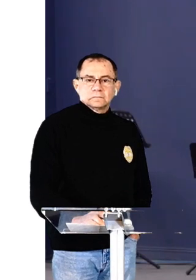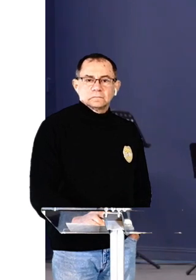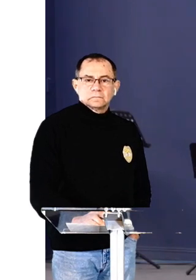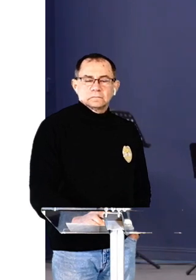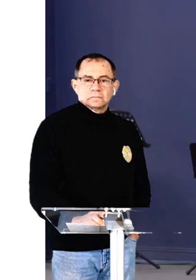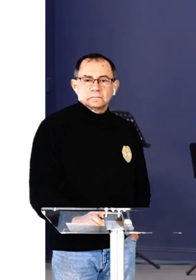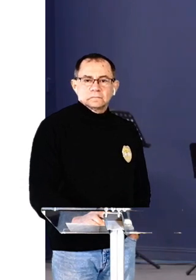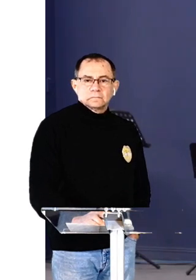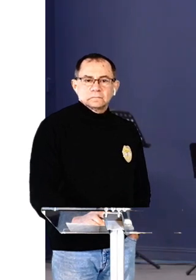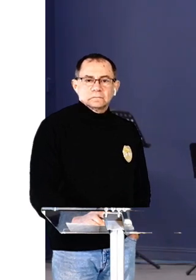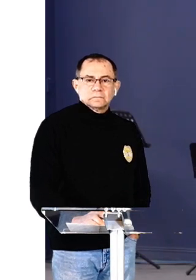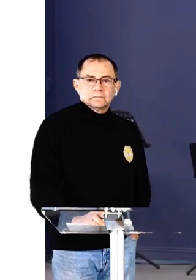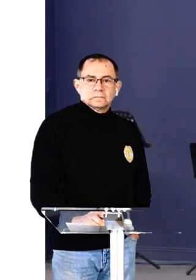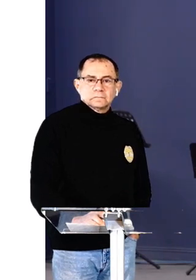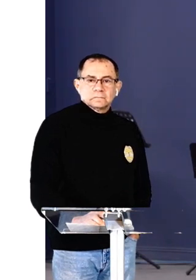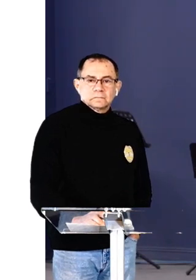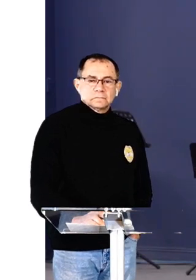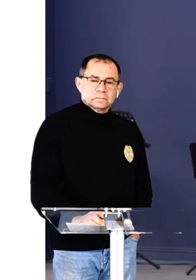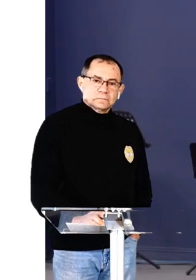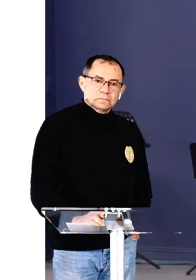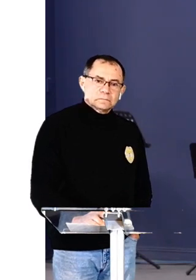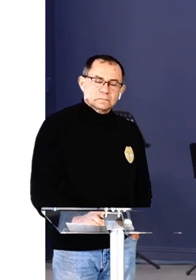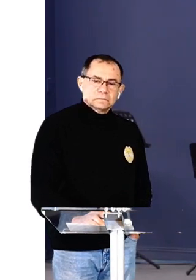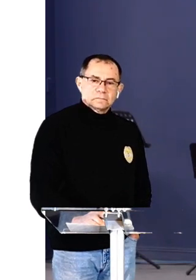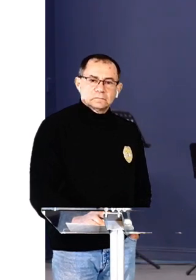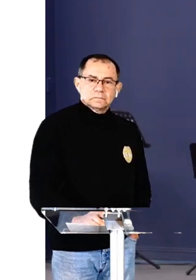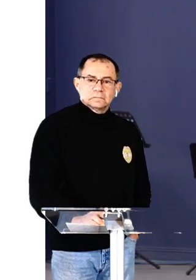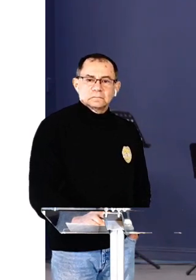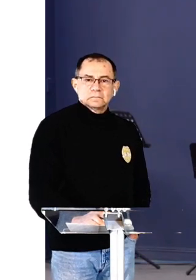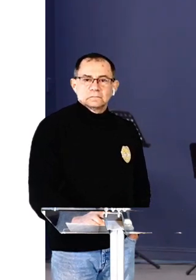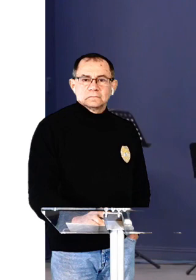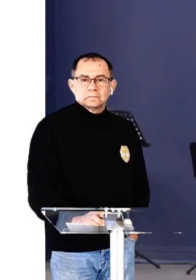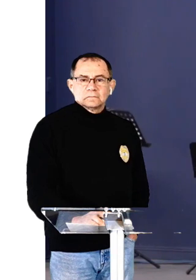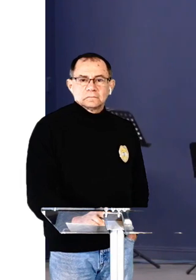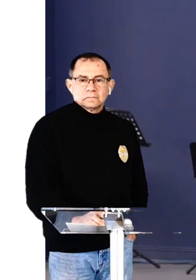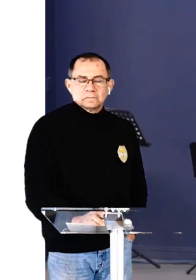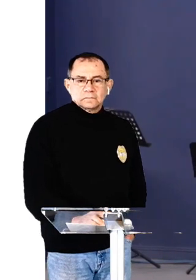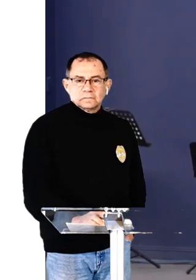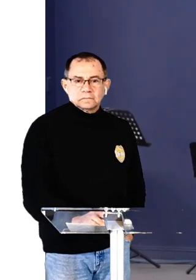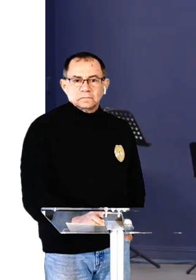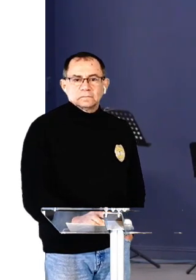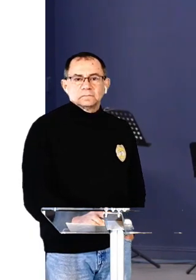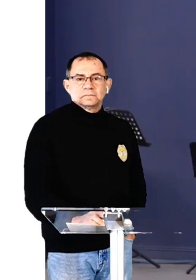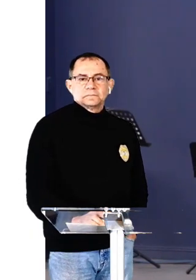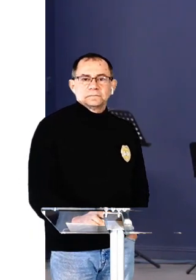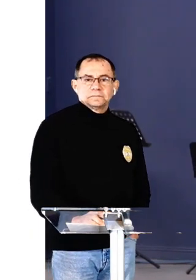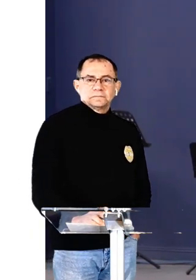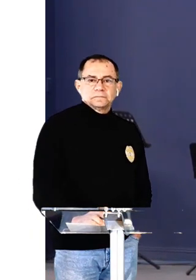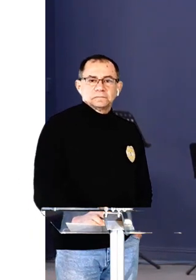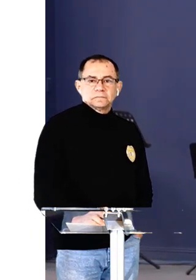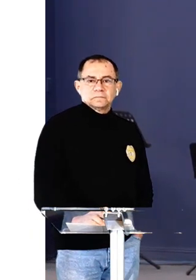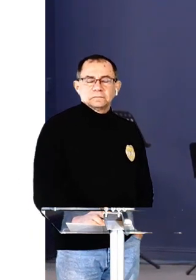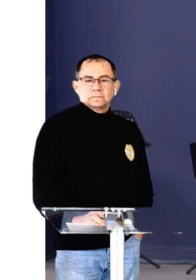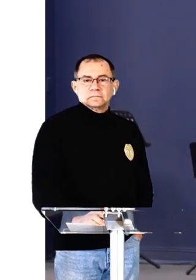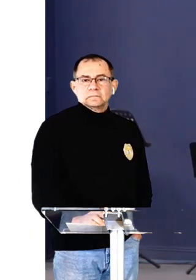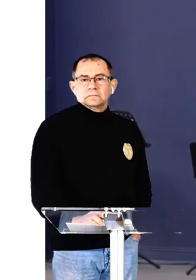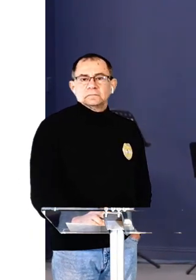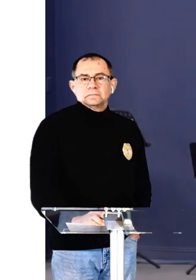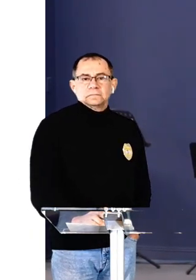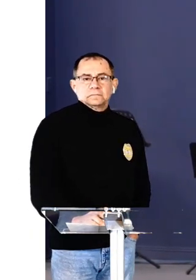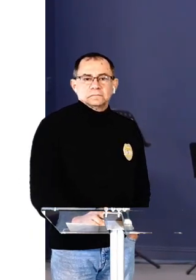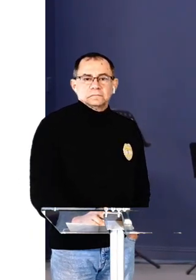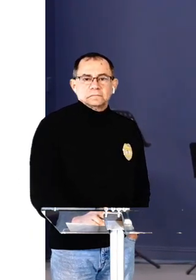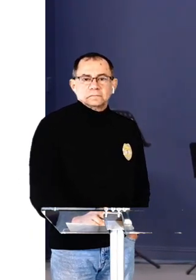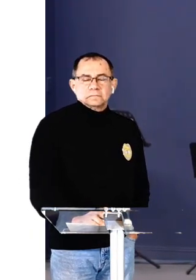Aquí a mi lado izquierdo está el equipo que viene acompañándome para dar este